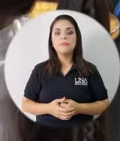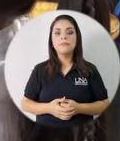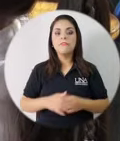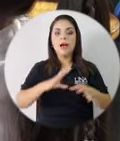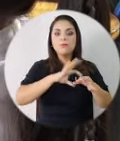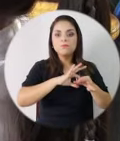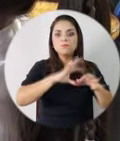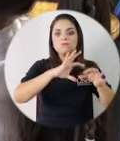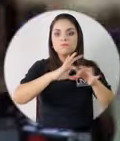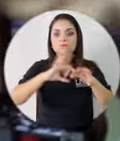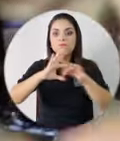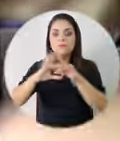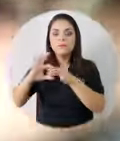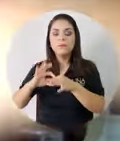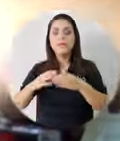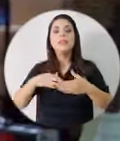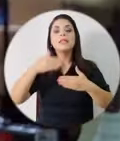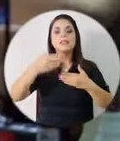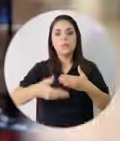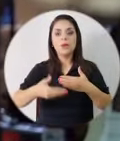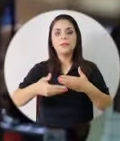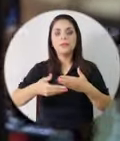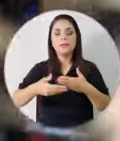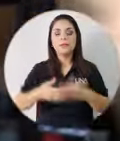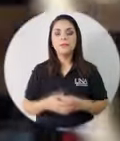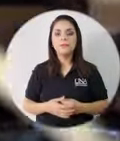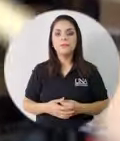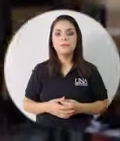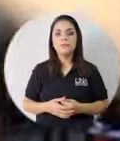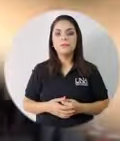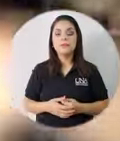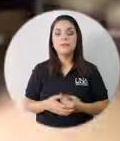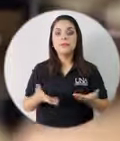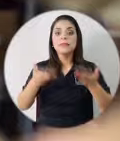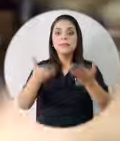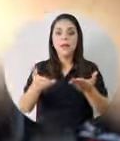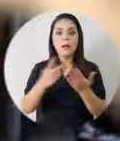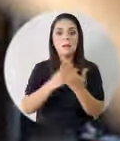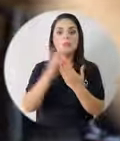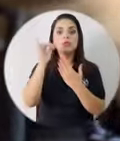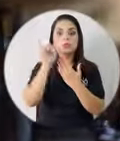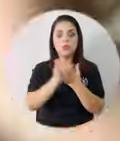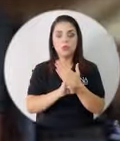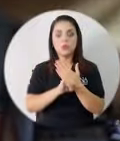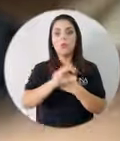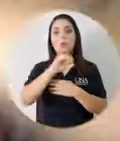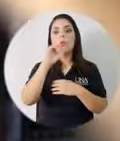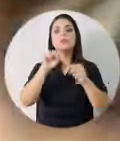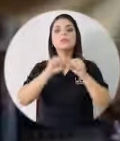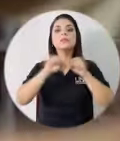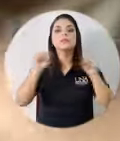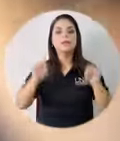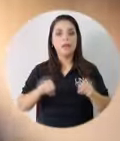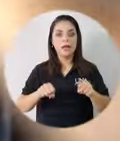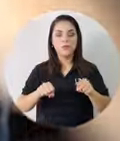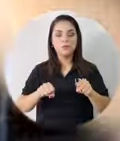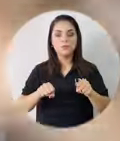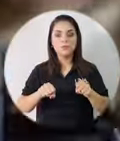y las van tejiendo y luego a partir de eso generan proyectos o más bien